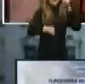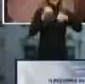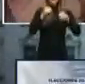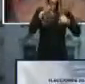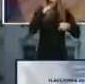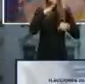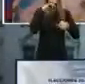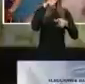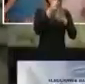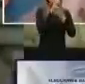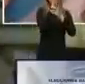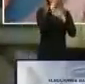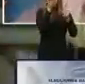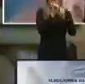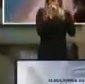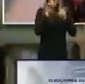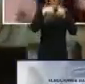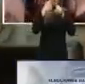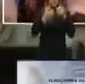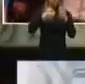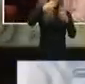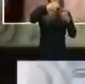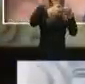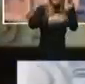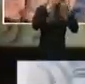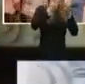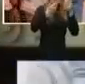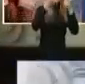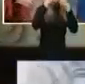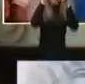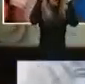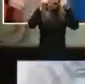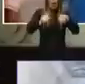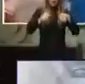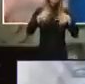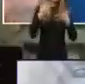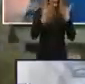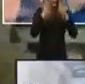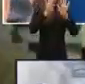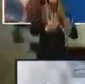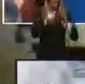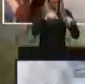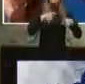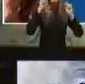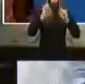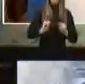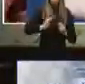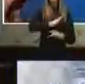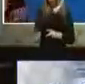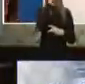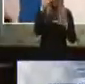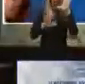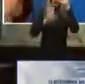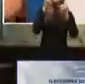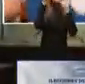imágenes parecidas cuando se encienden las antorchas, pero hoy pues probablemente se van a quedar ahí pasada la medianoche.